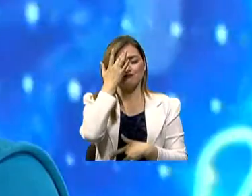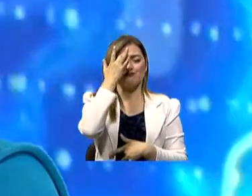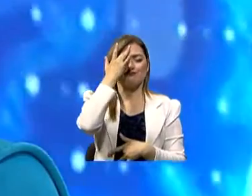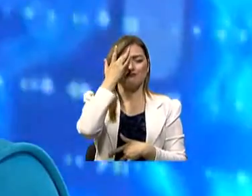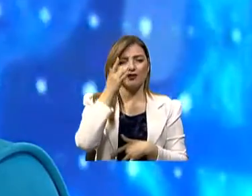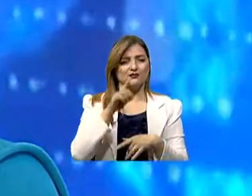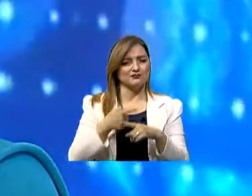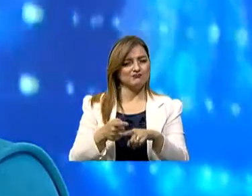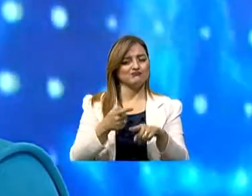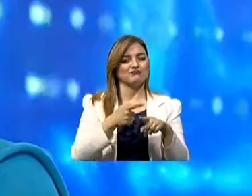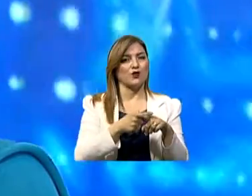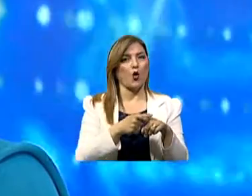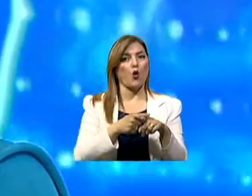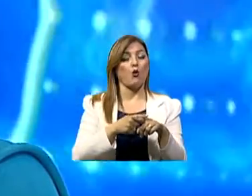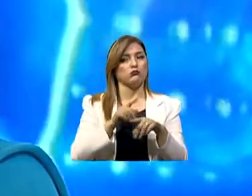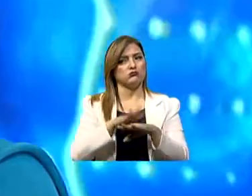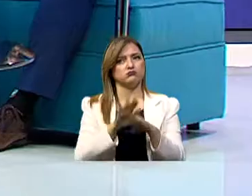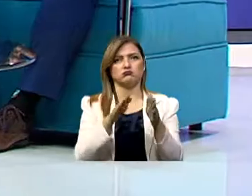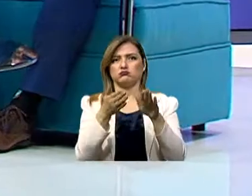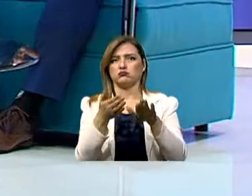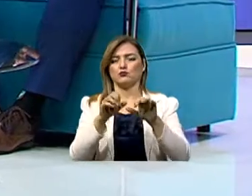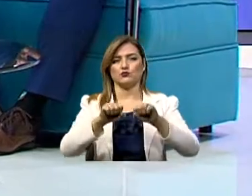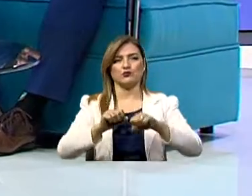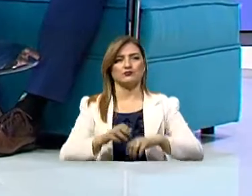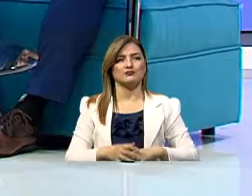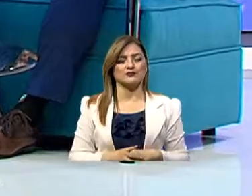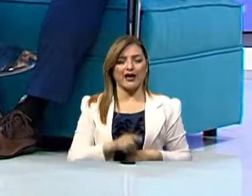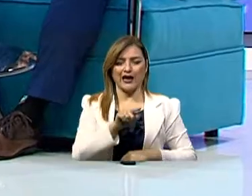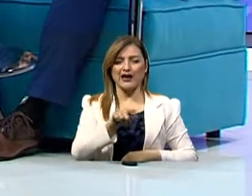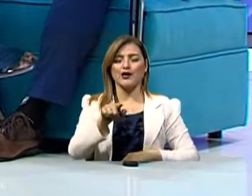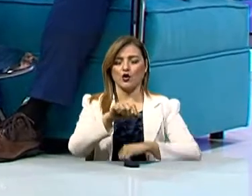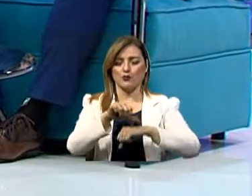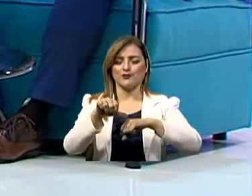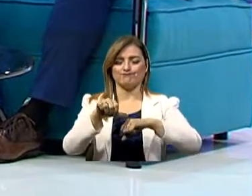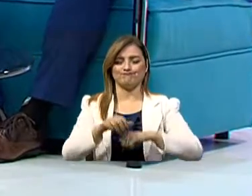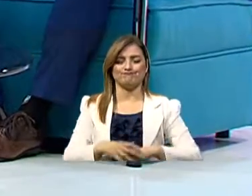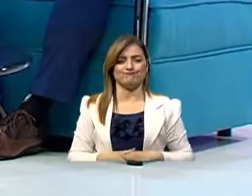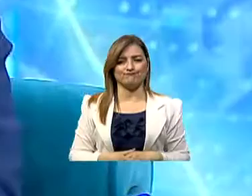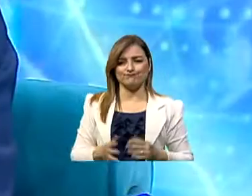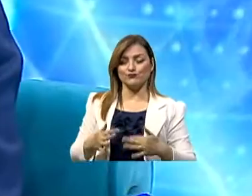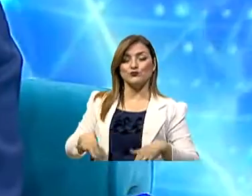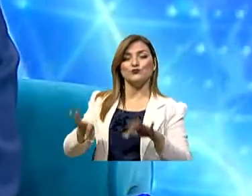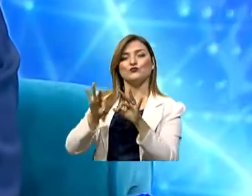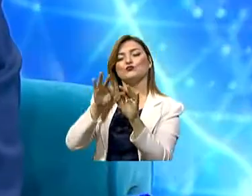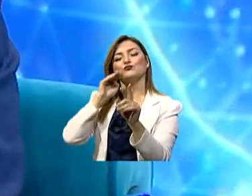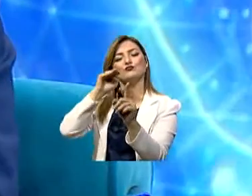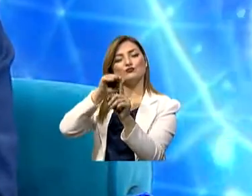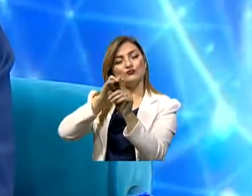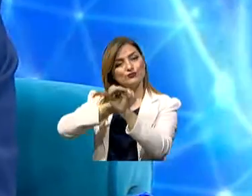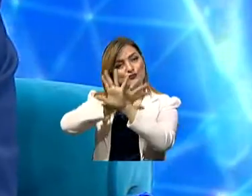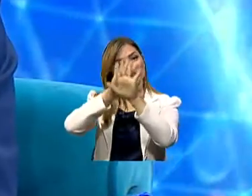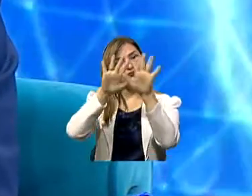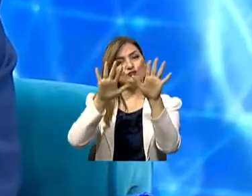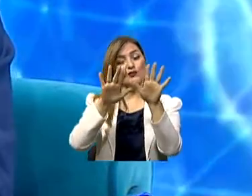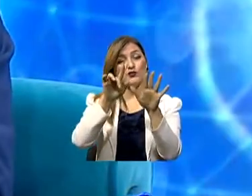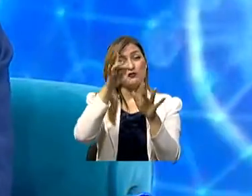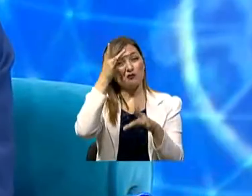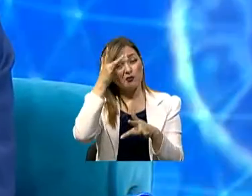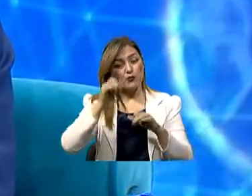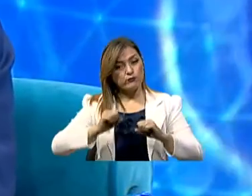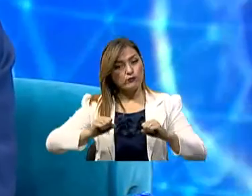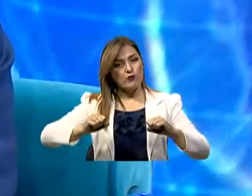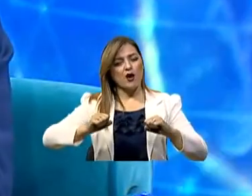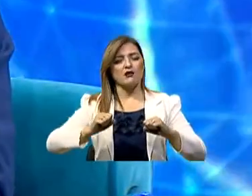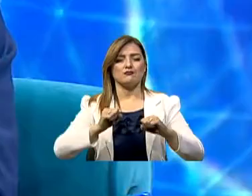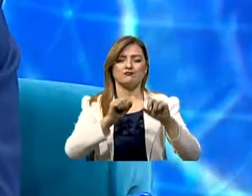hasta de fallecimiento entonces pacientes deben de ellos deben ser operados importante y el mensaje es clarísimo consulte a su médico consulta a